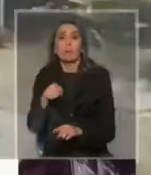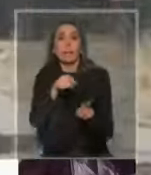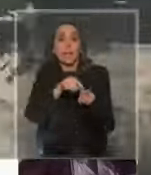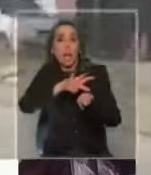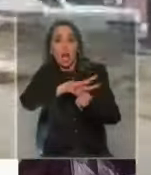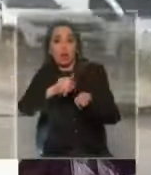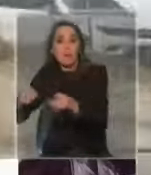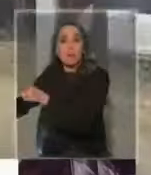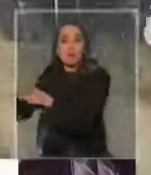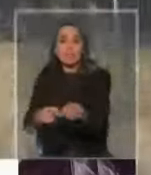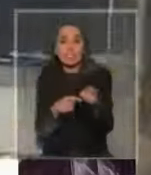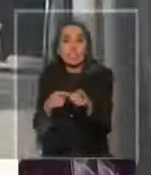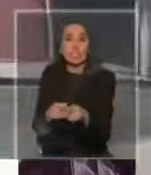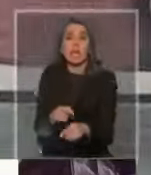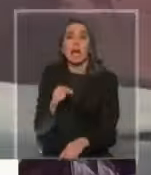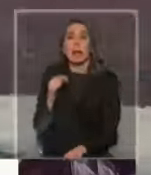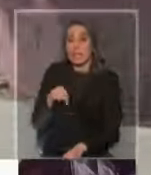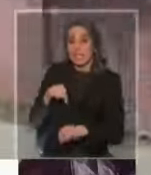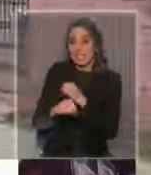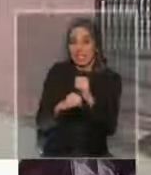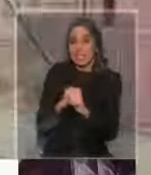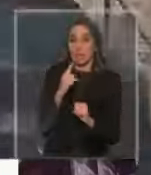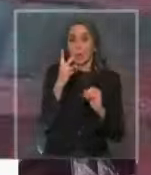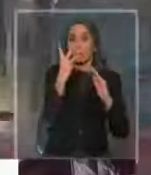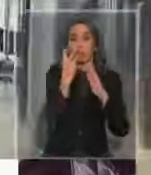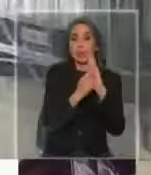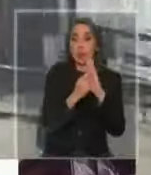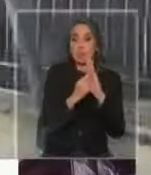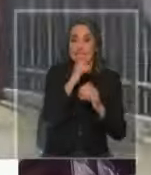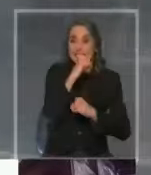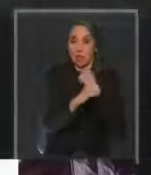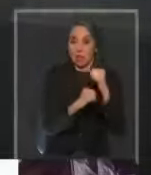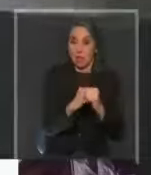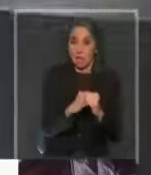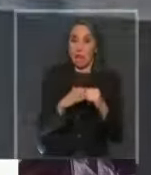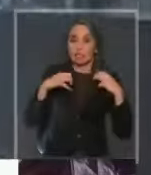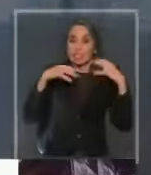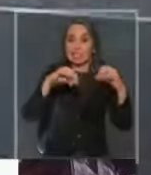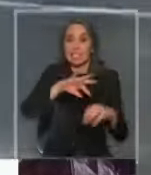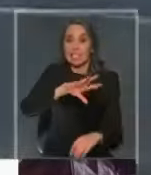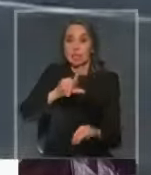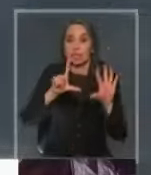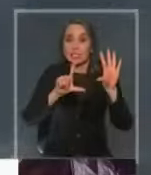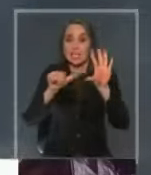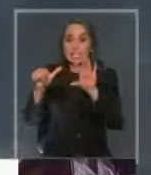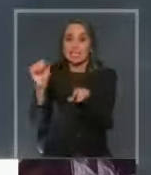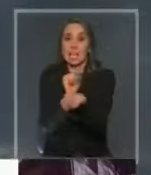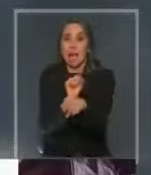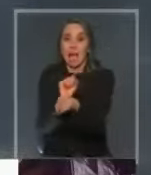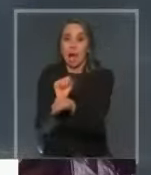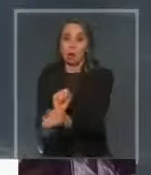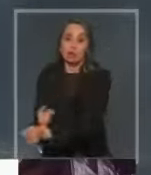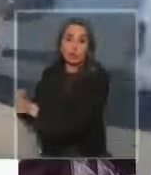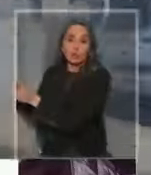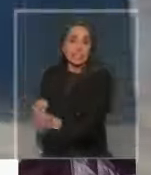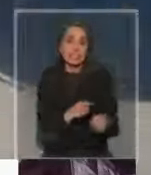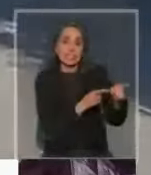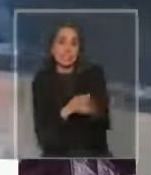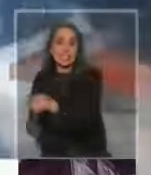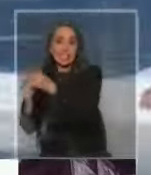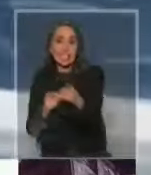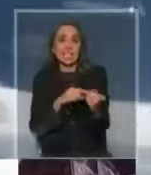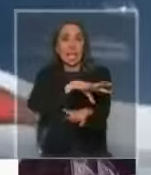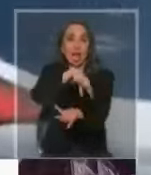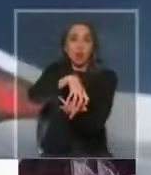También durante el primer trimestre en La Cisterna se han denunciado el robo de 76 vehículos. Las persecuciones en las comunas son